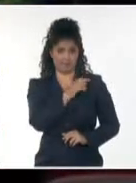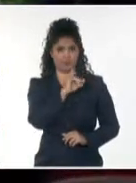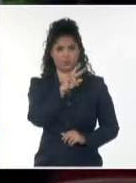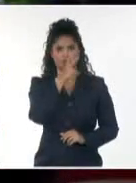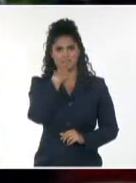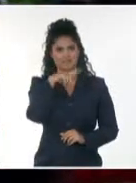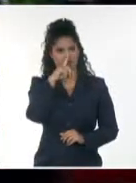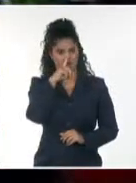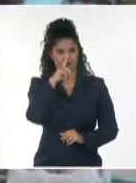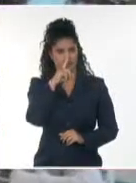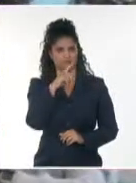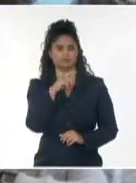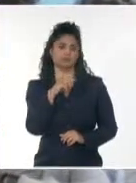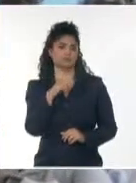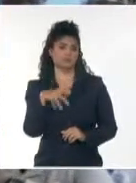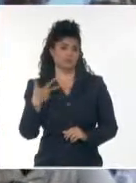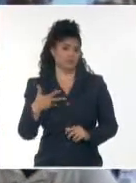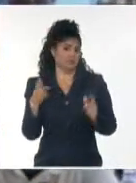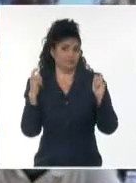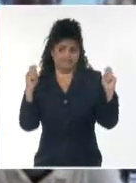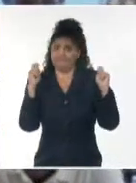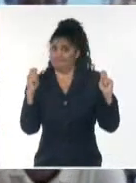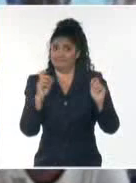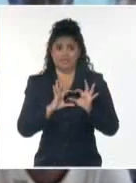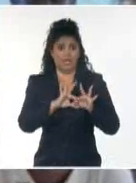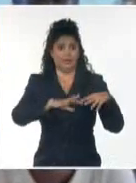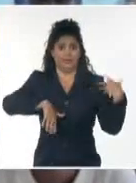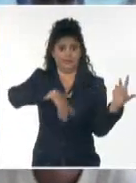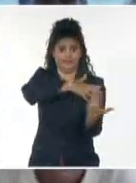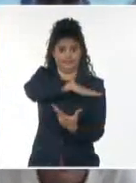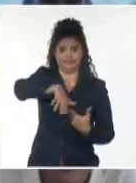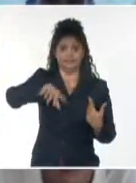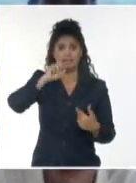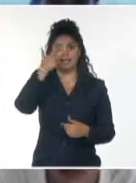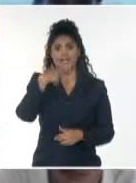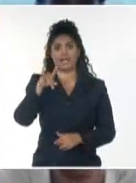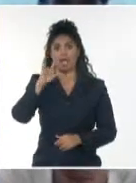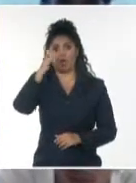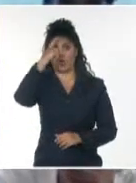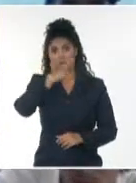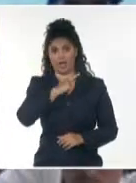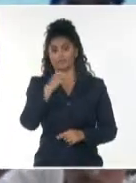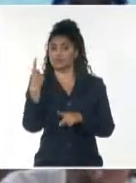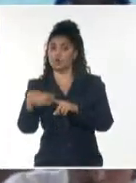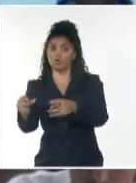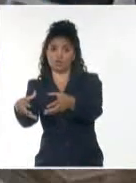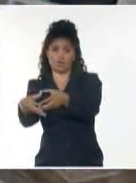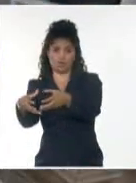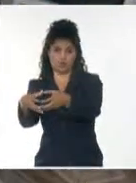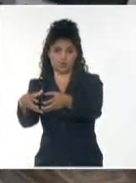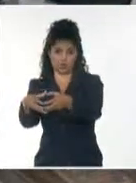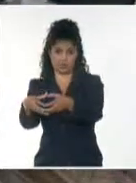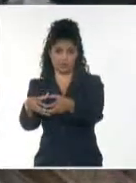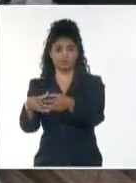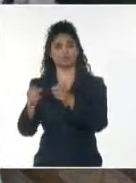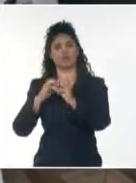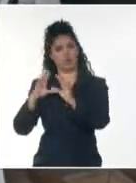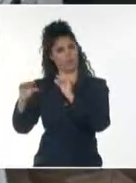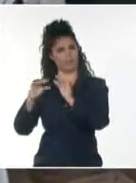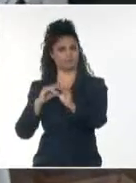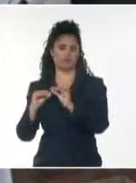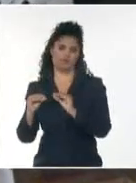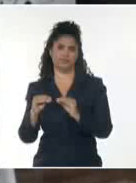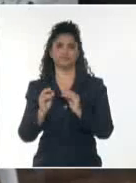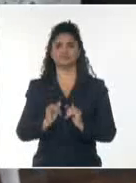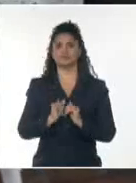Desatando una oleada de violencia especialmente en la zona del cauca y otro menor que sigue en la mesa de conversación según la